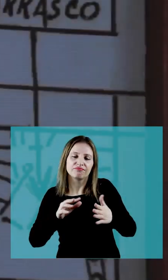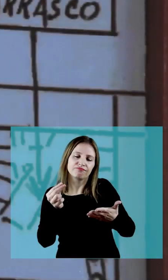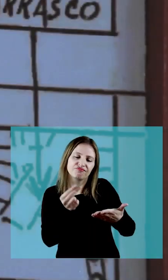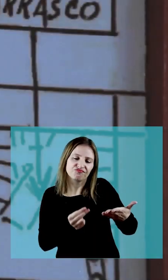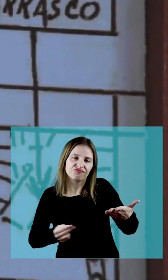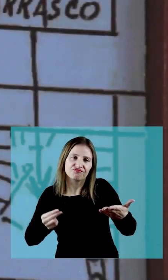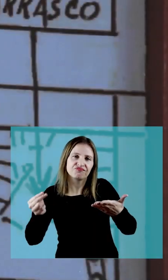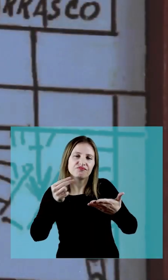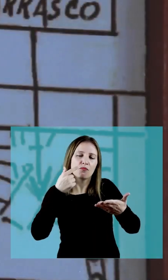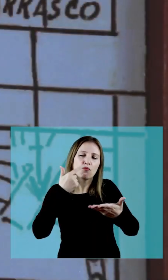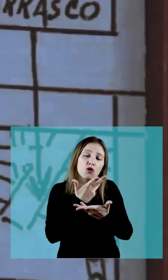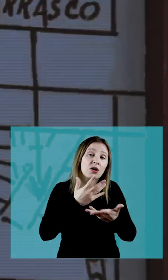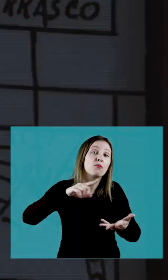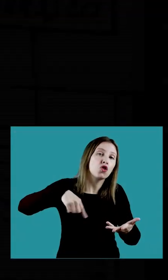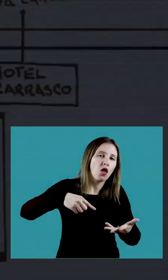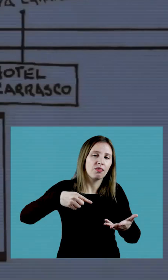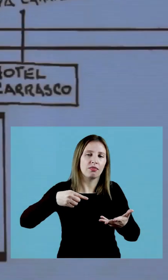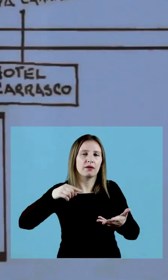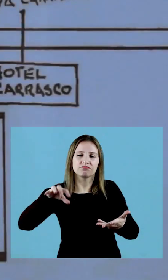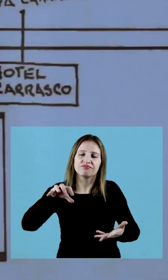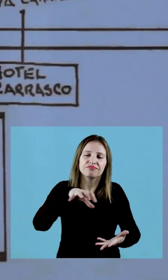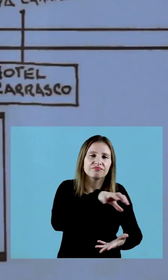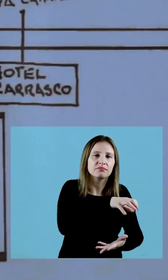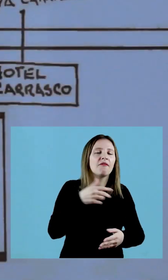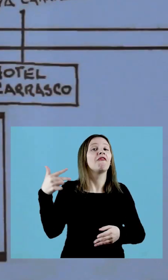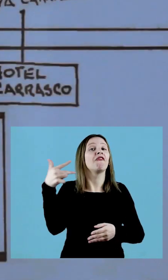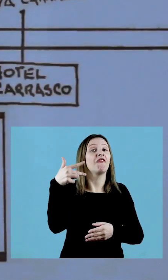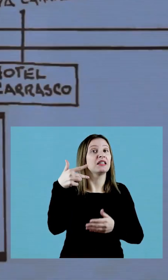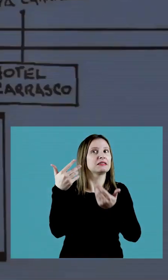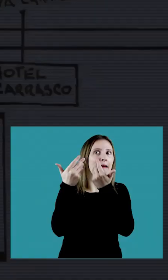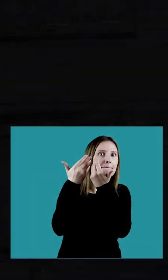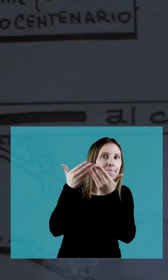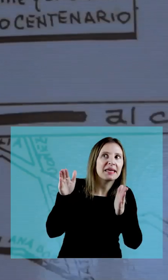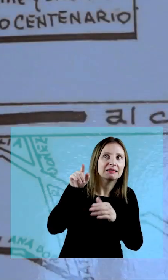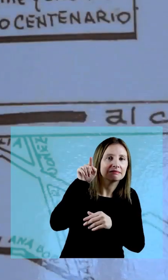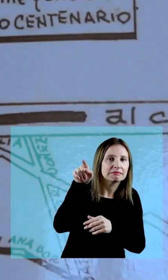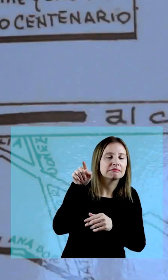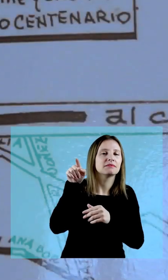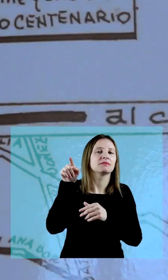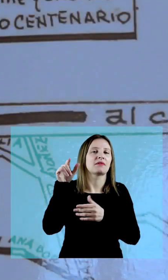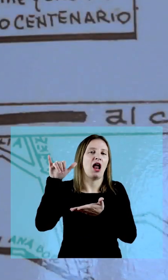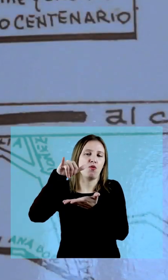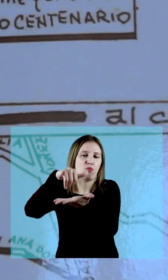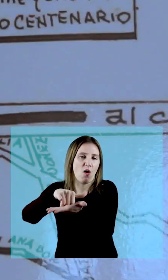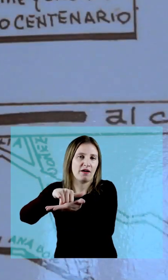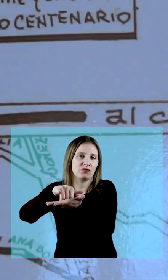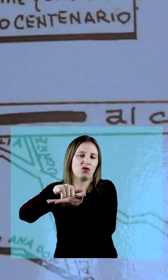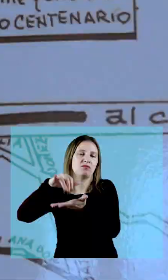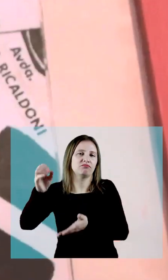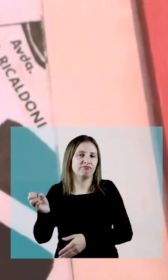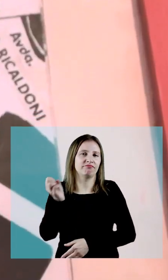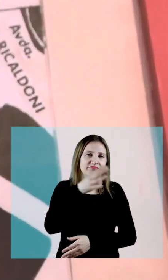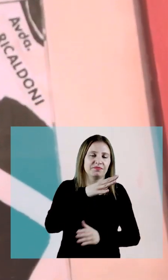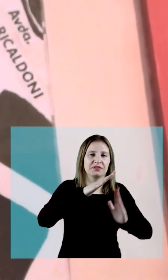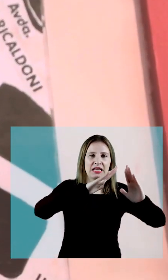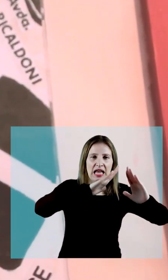el recorrido con las fechas, tanto de la traída desde el aeropuerto como desde la ubicación de la